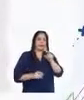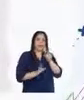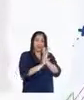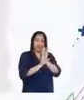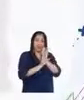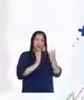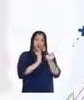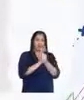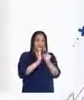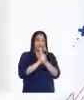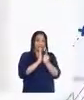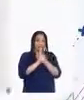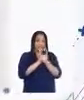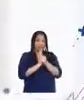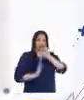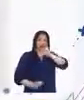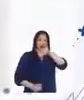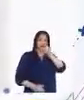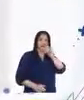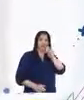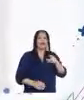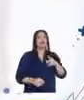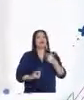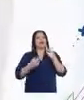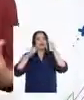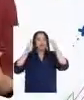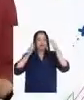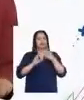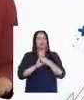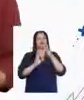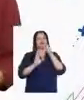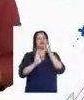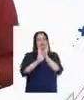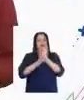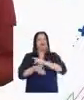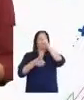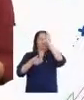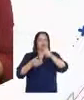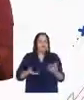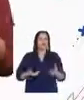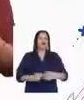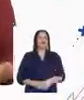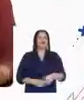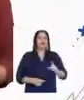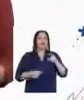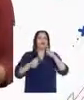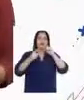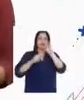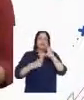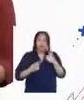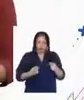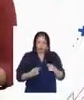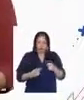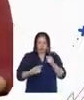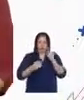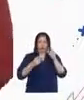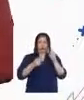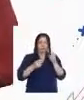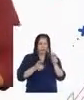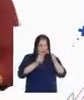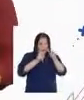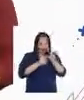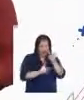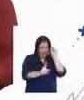Echevarría, experto en temas de vocación, profesión y ocupación, comenta que cuando estás en el camino directo,